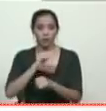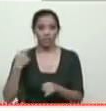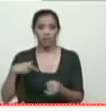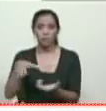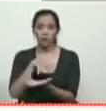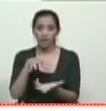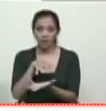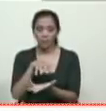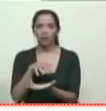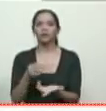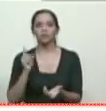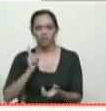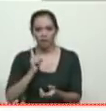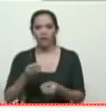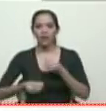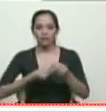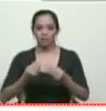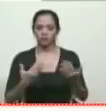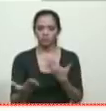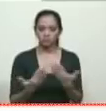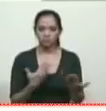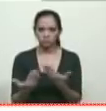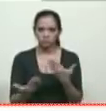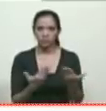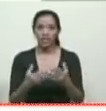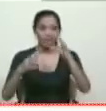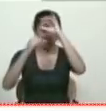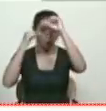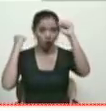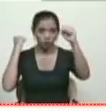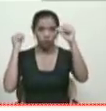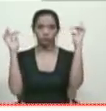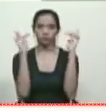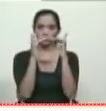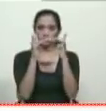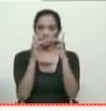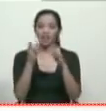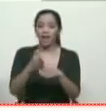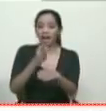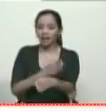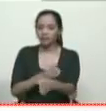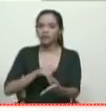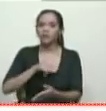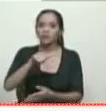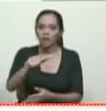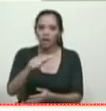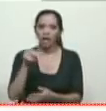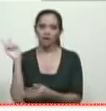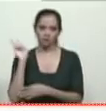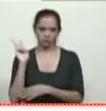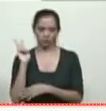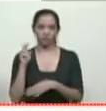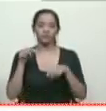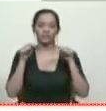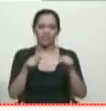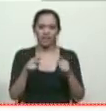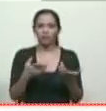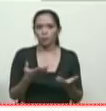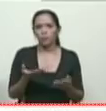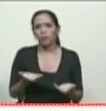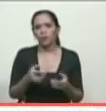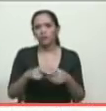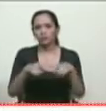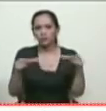deben realizar los trámites indispensables en consulados previo a su viaje al país. Y esto viene por el caso de unos